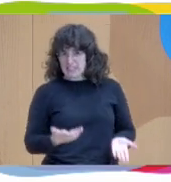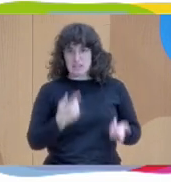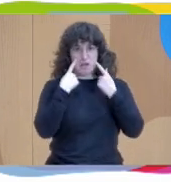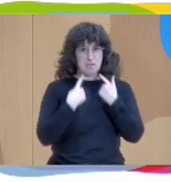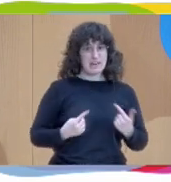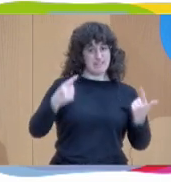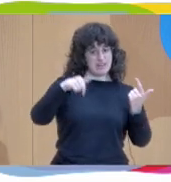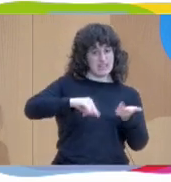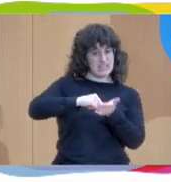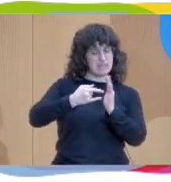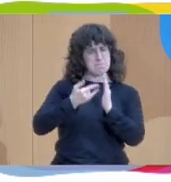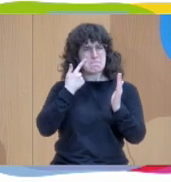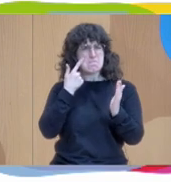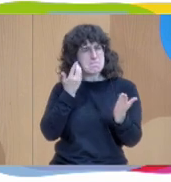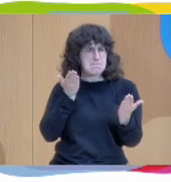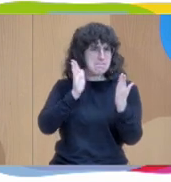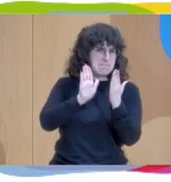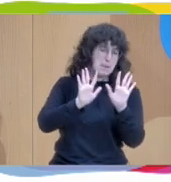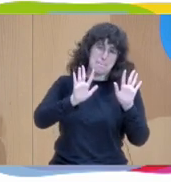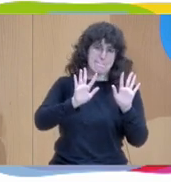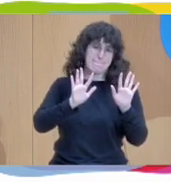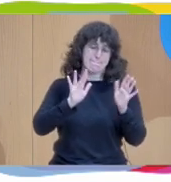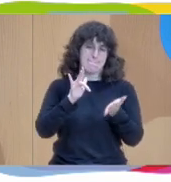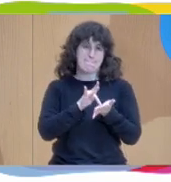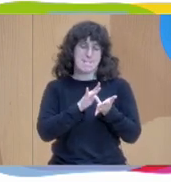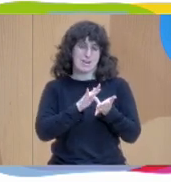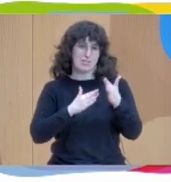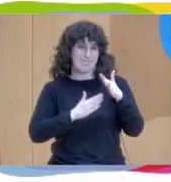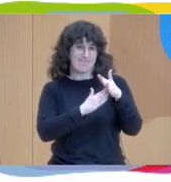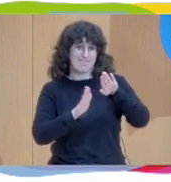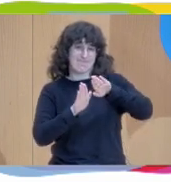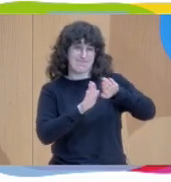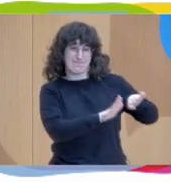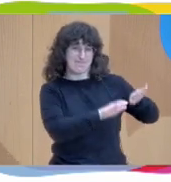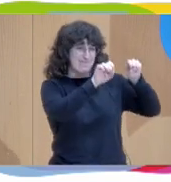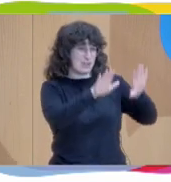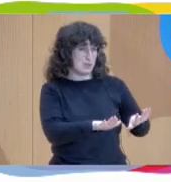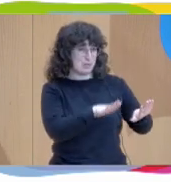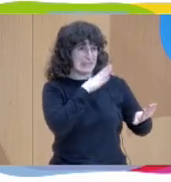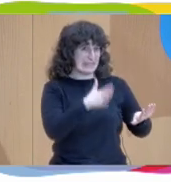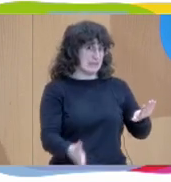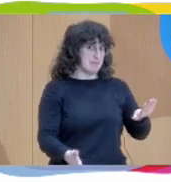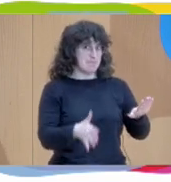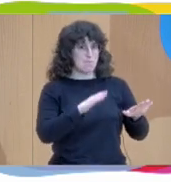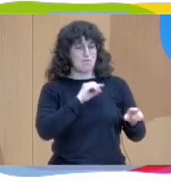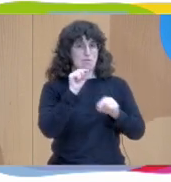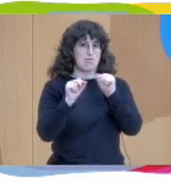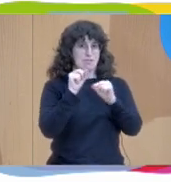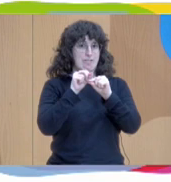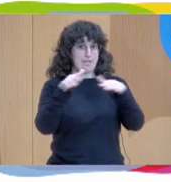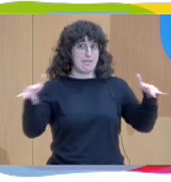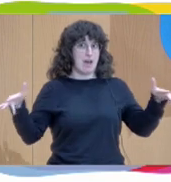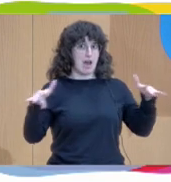proyecto pero que tuvimos que suspender como consecuencia de de la pandemia después de haber celebrado el